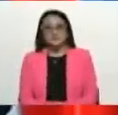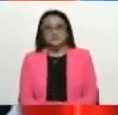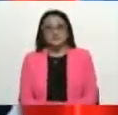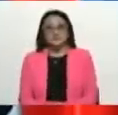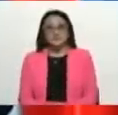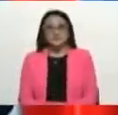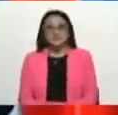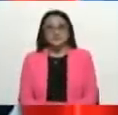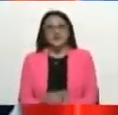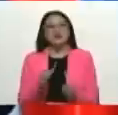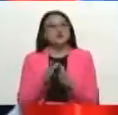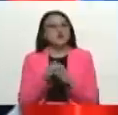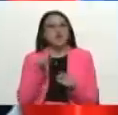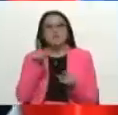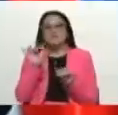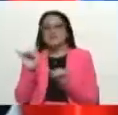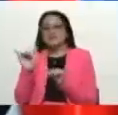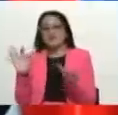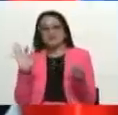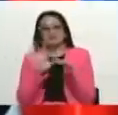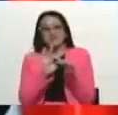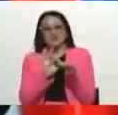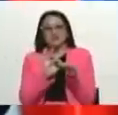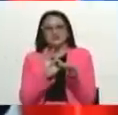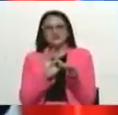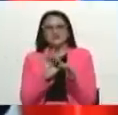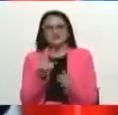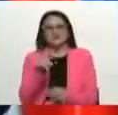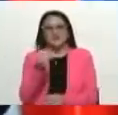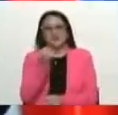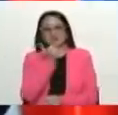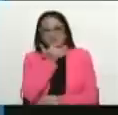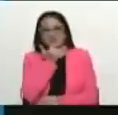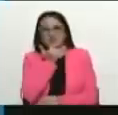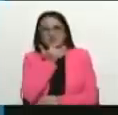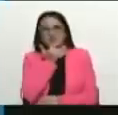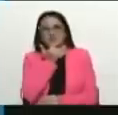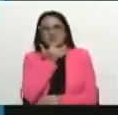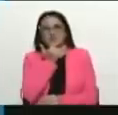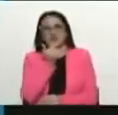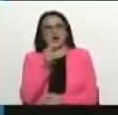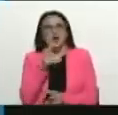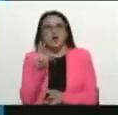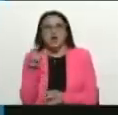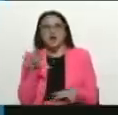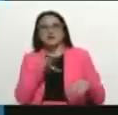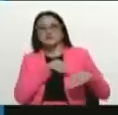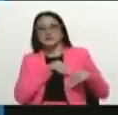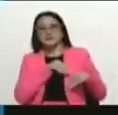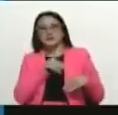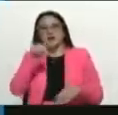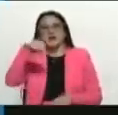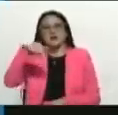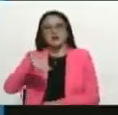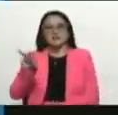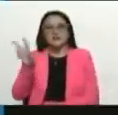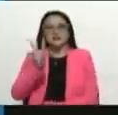Todos vinculados, repito, a estos hechos totalmente inaceptables en territorio